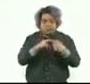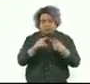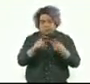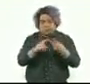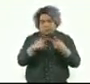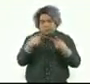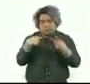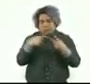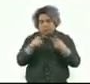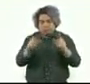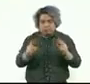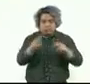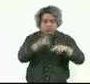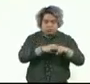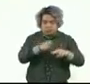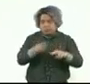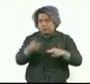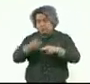consulta médica.